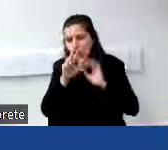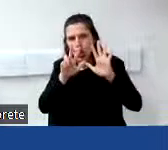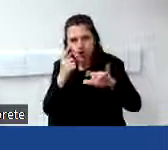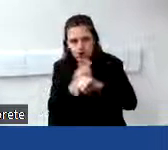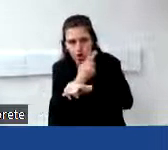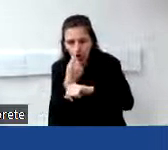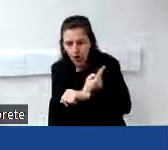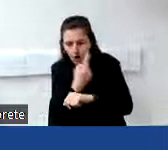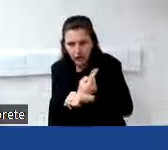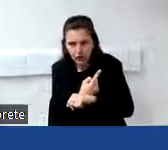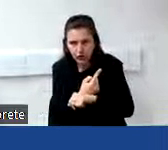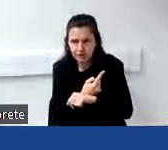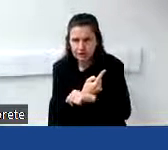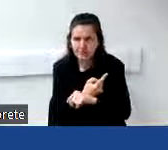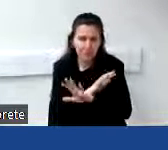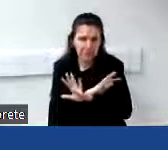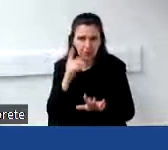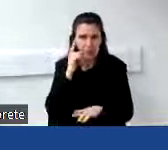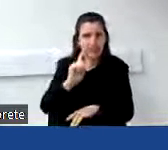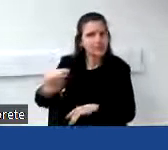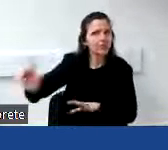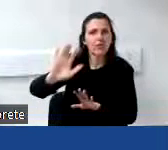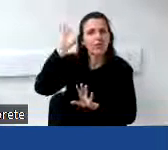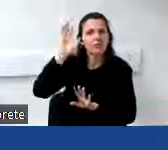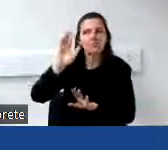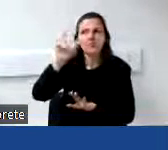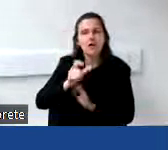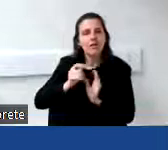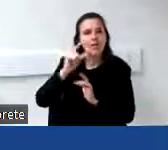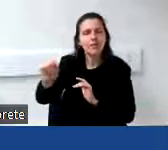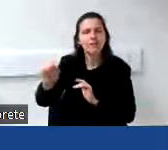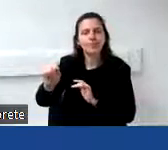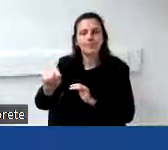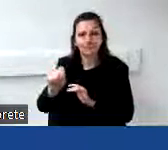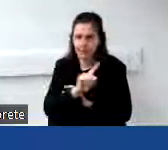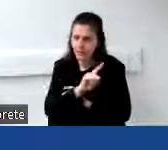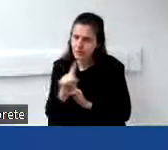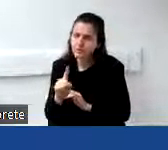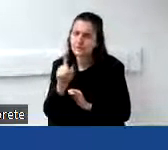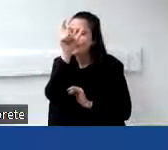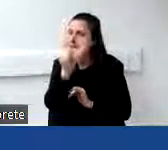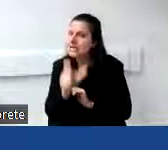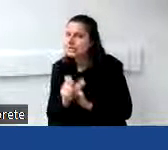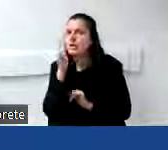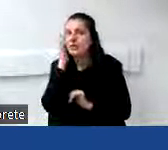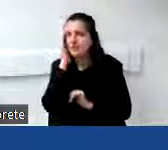persona se va. Nosotros realmente ahí lo que tenemos que hacer, si estamos con una persona con discapacidad intelectual, tener presente de,